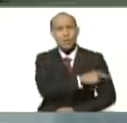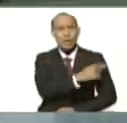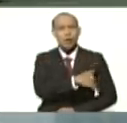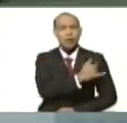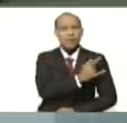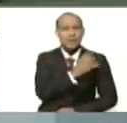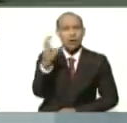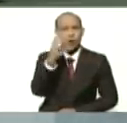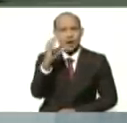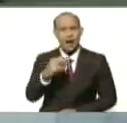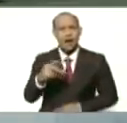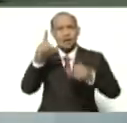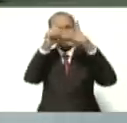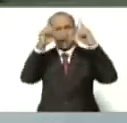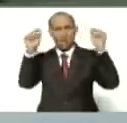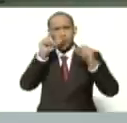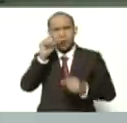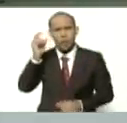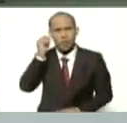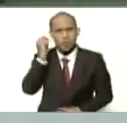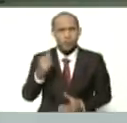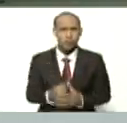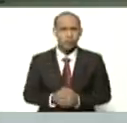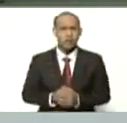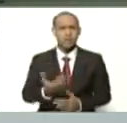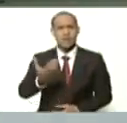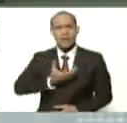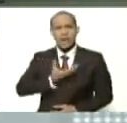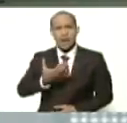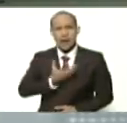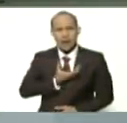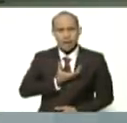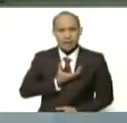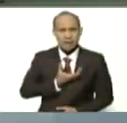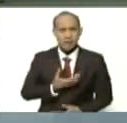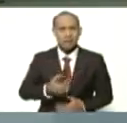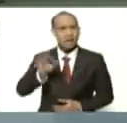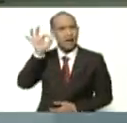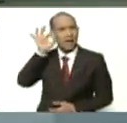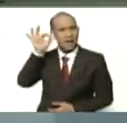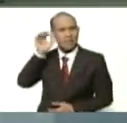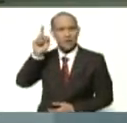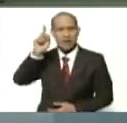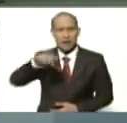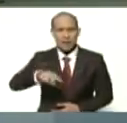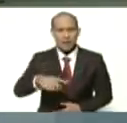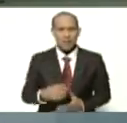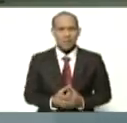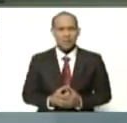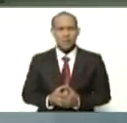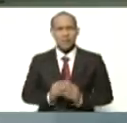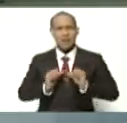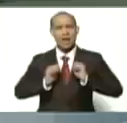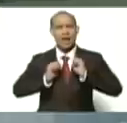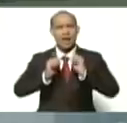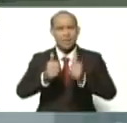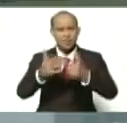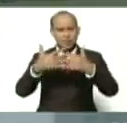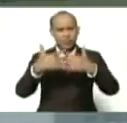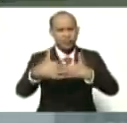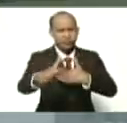enfermeras enfermeros y la alcaldesa de caracas erika farías para que procedan a la